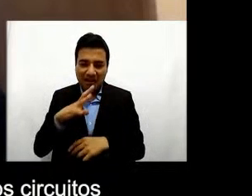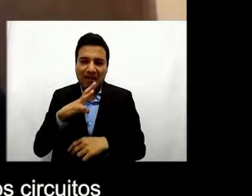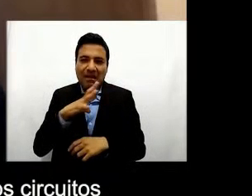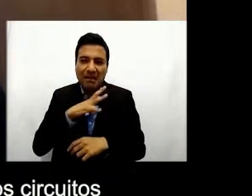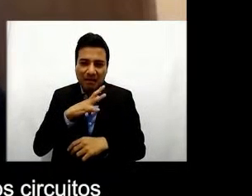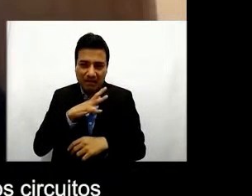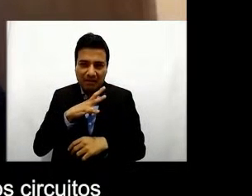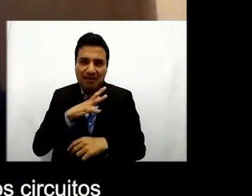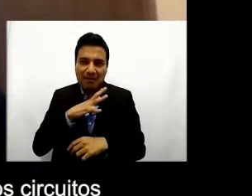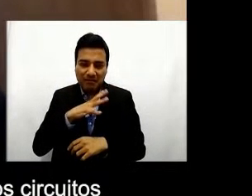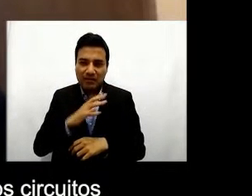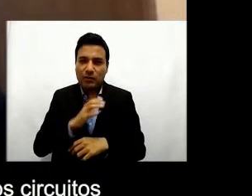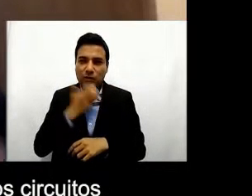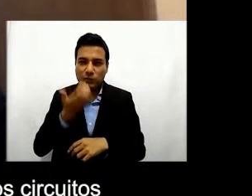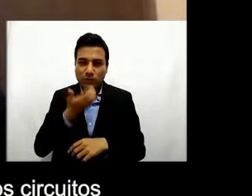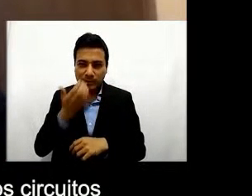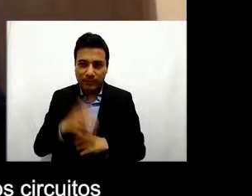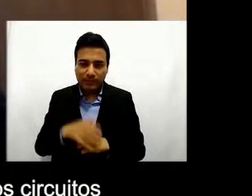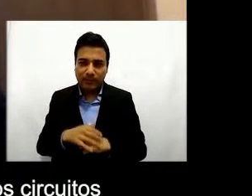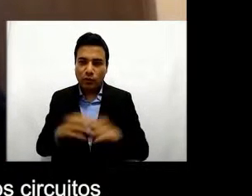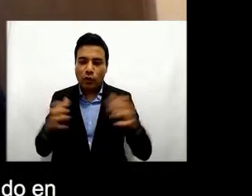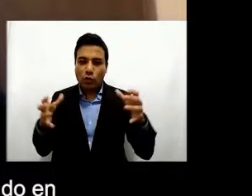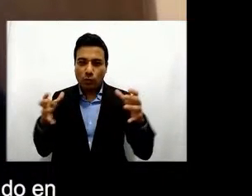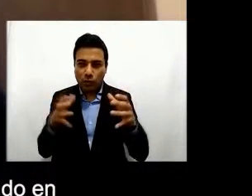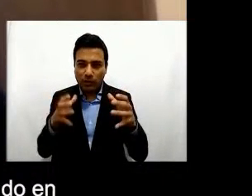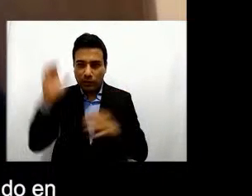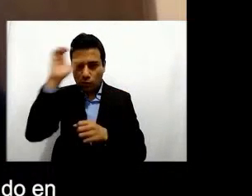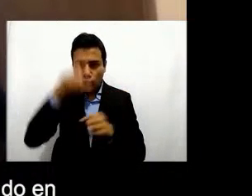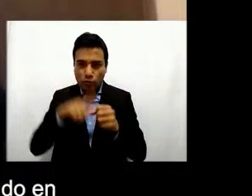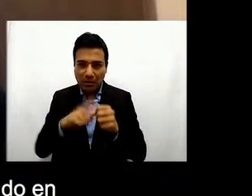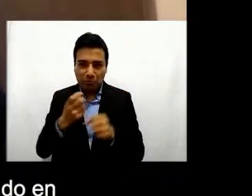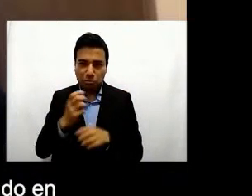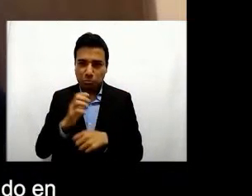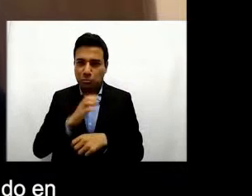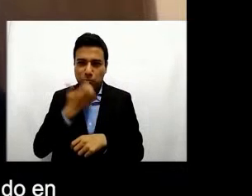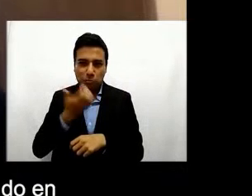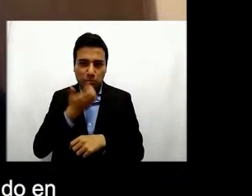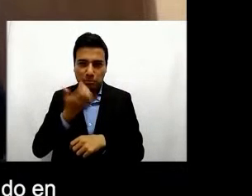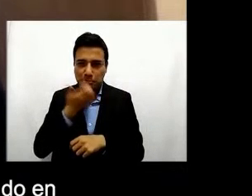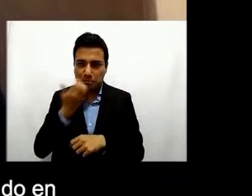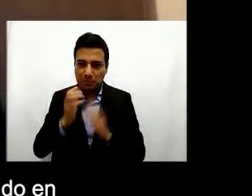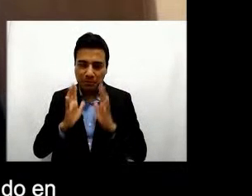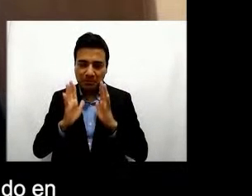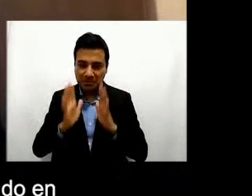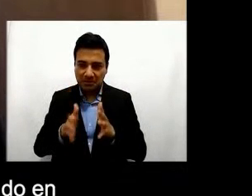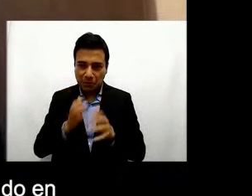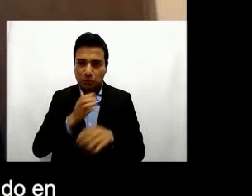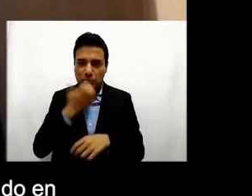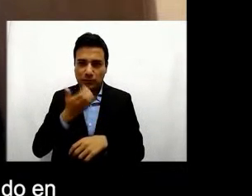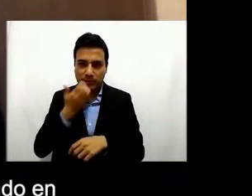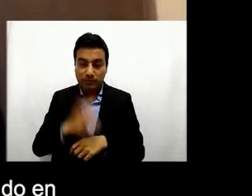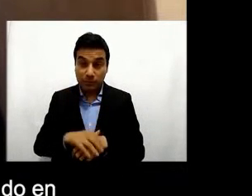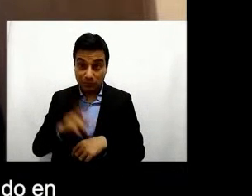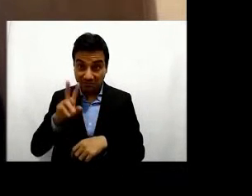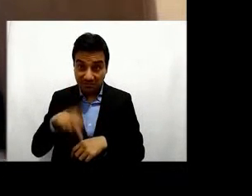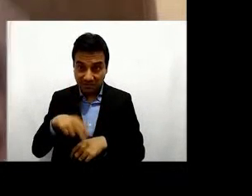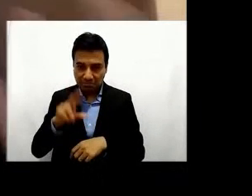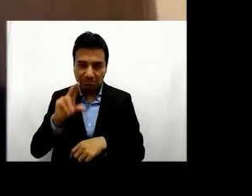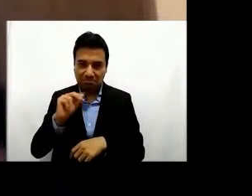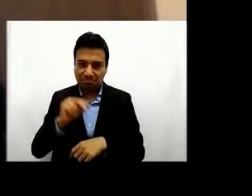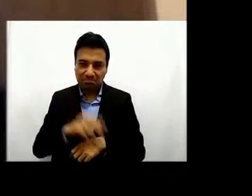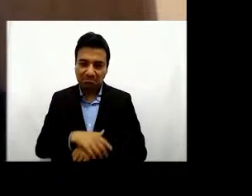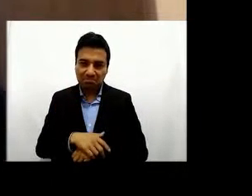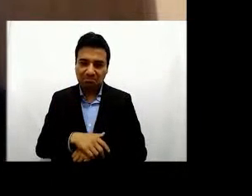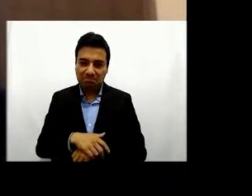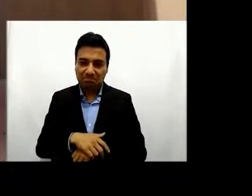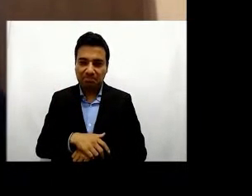circuitos, digamos, de trabajo cultural o en las comunidades culturales, esto es algo que se ejerce con normalidad, cuando en realidad no lo es. Se